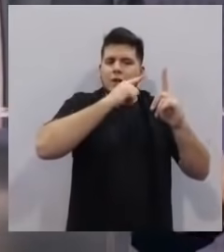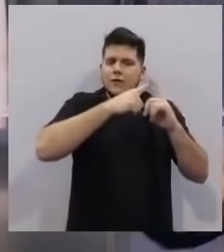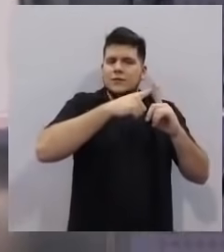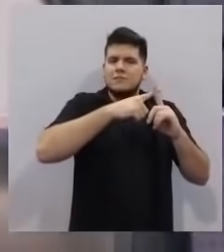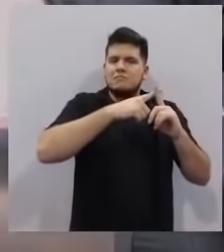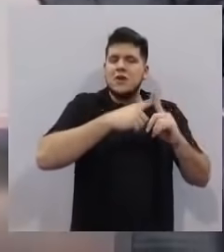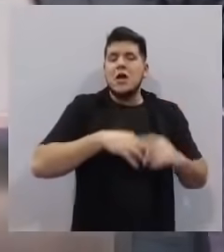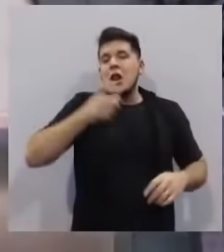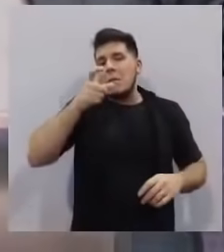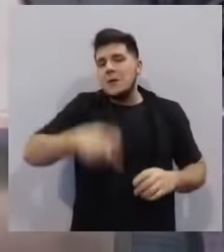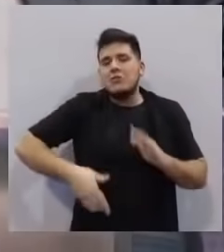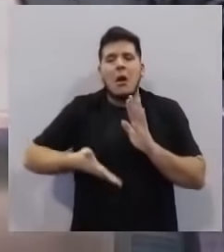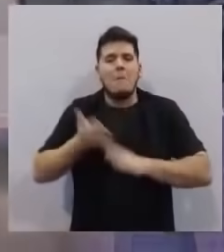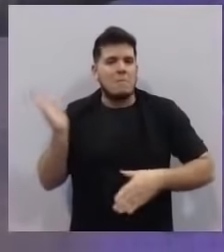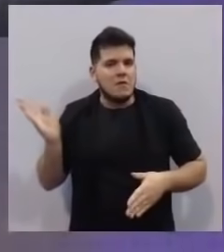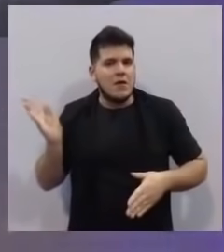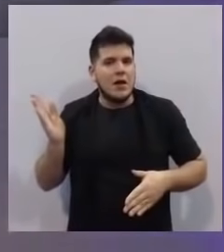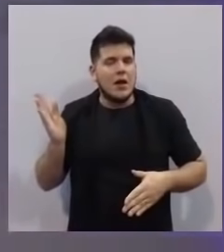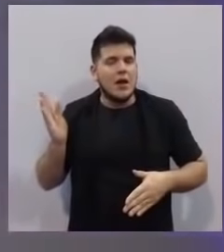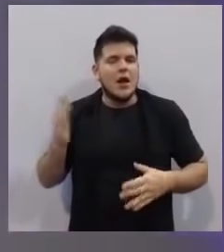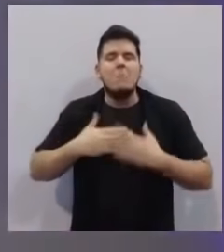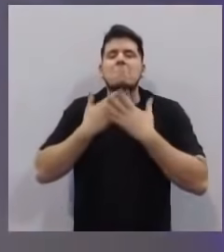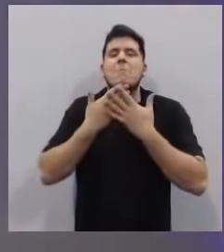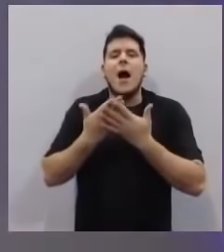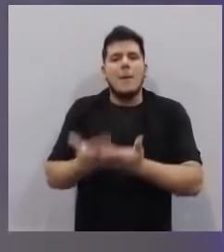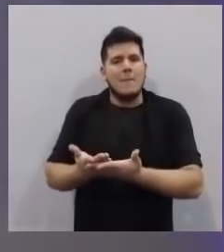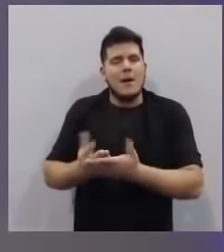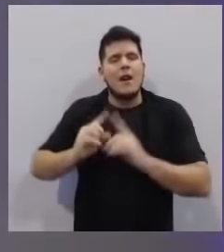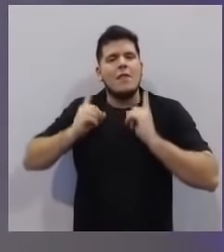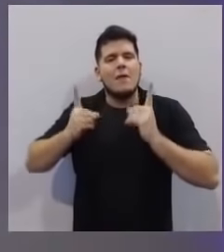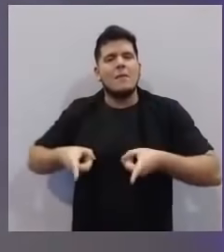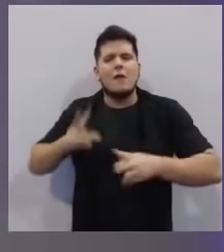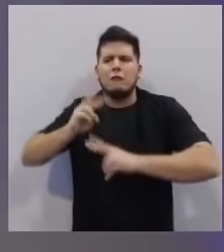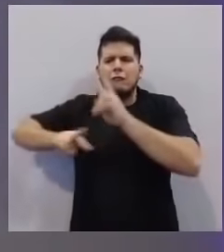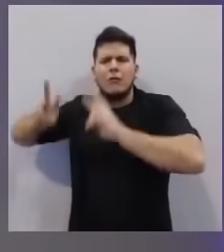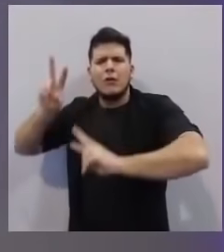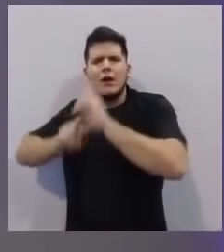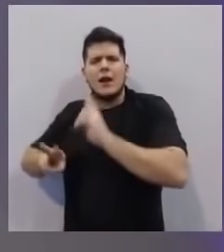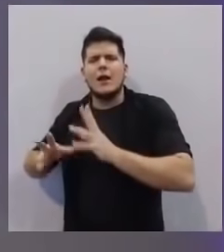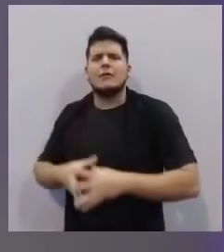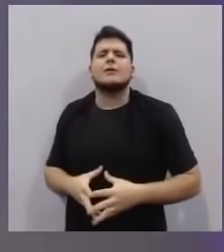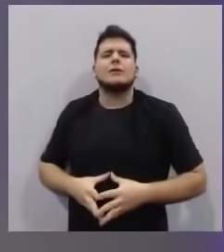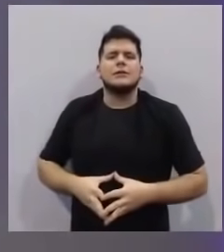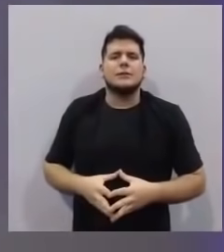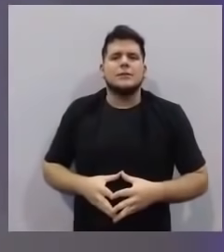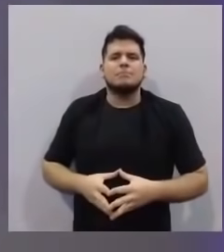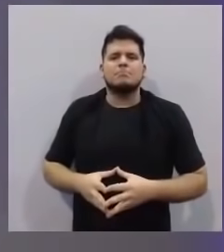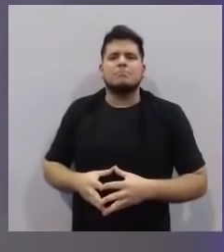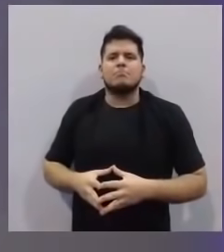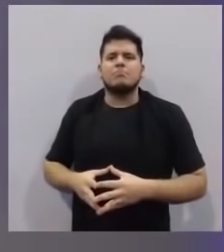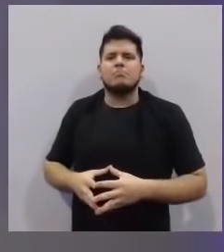diga los pródigos que vienen que son muchos como dígalo son muchos y los que son